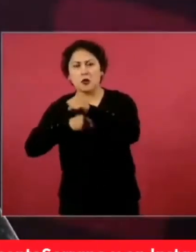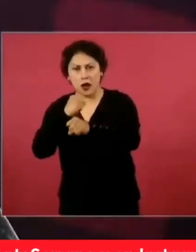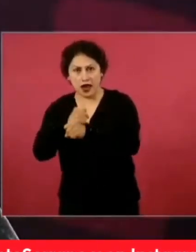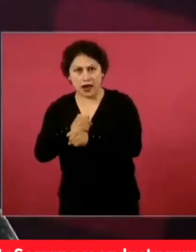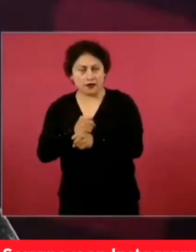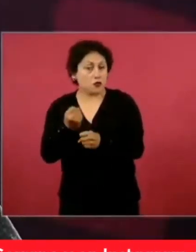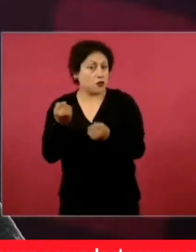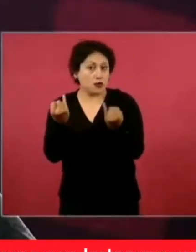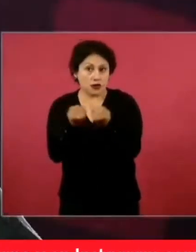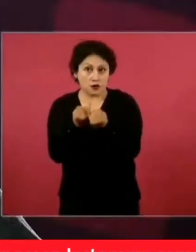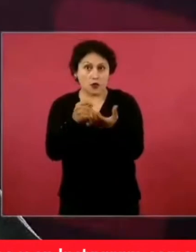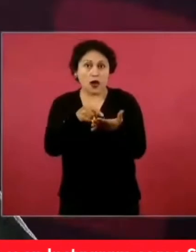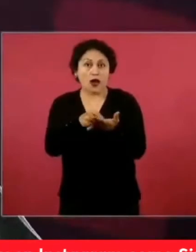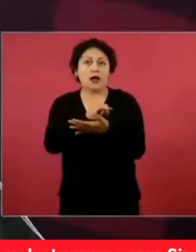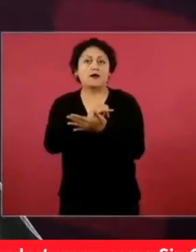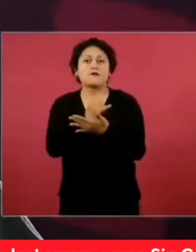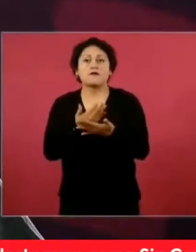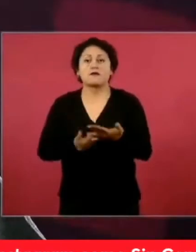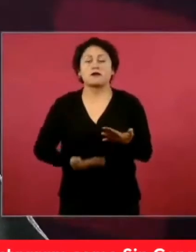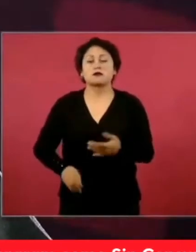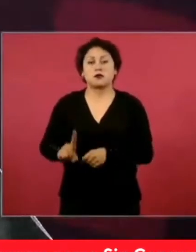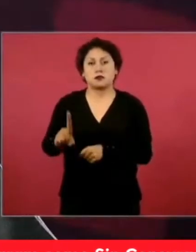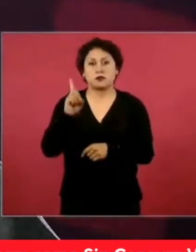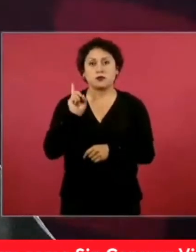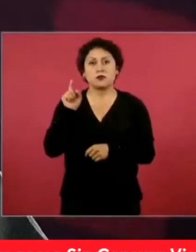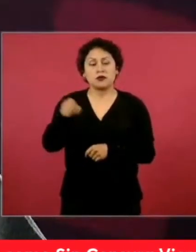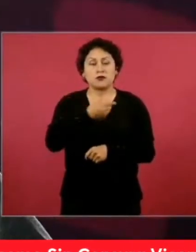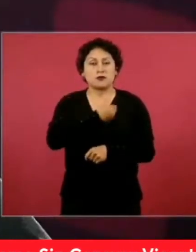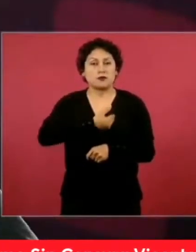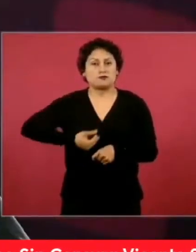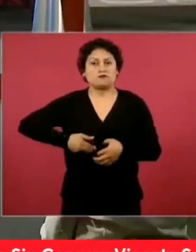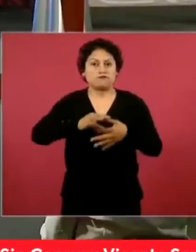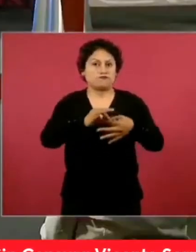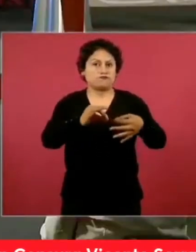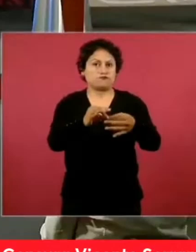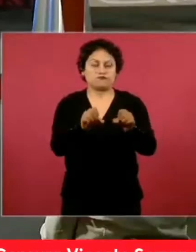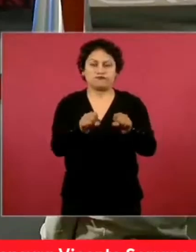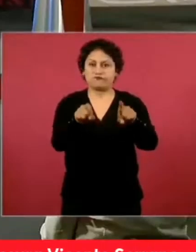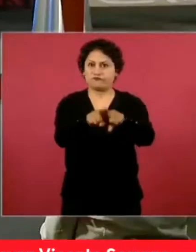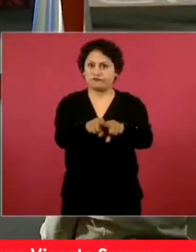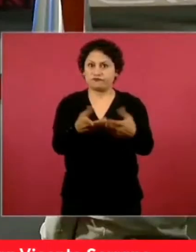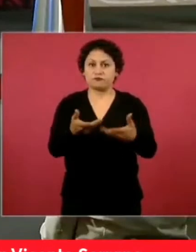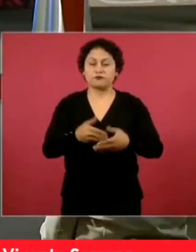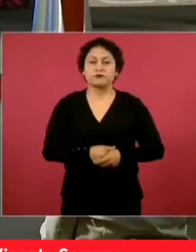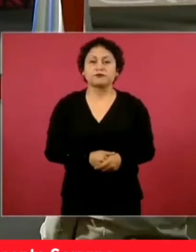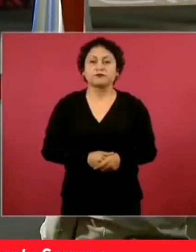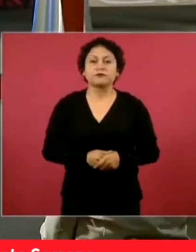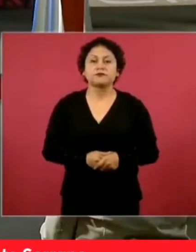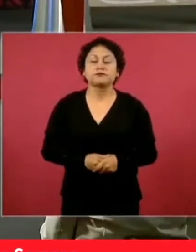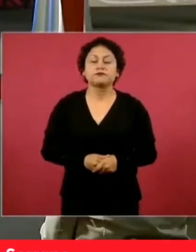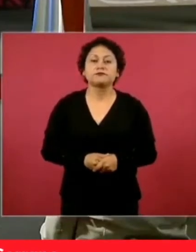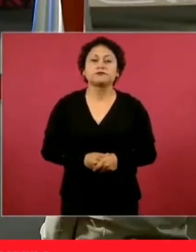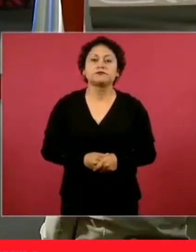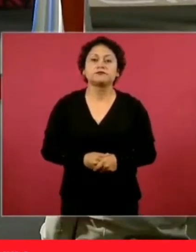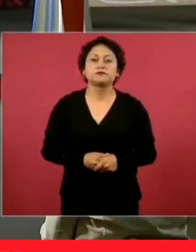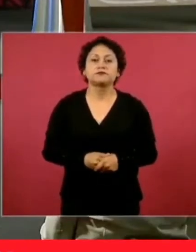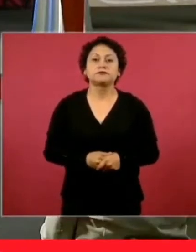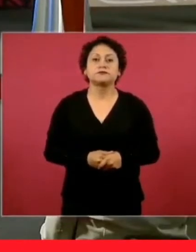sexto informe de gobierno el domingo pasado en el Zócalo de la Ciudad de México. Además,